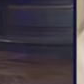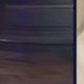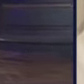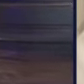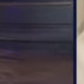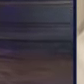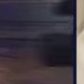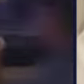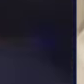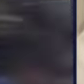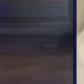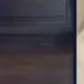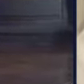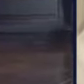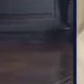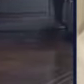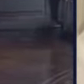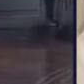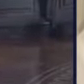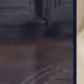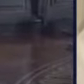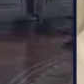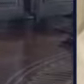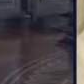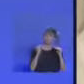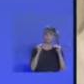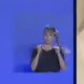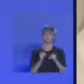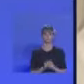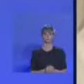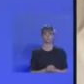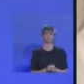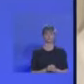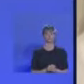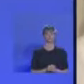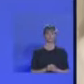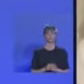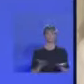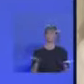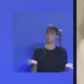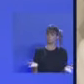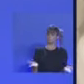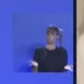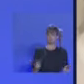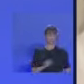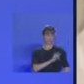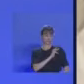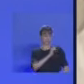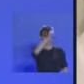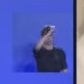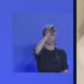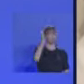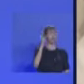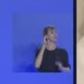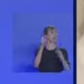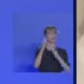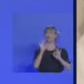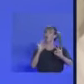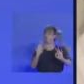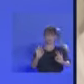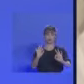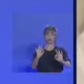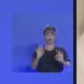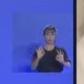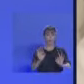Ellos lo que pretenden es que el Estado cada día esté más infiltrado en la sociedad y tener menos capacidad de decisión los ciudadanos. Y cada día menos medios de comunicación